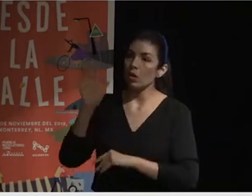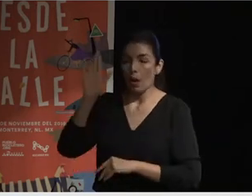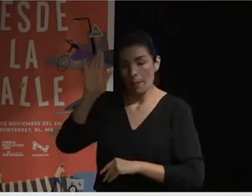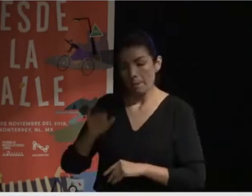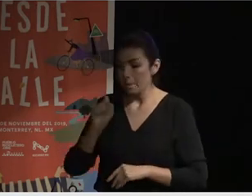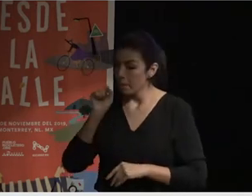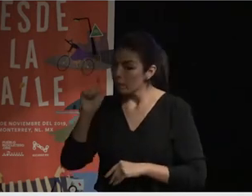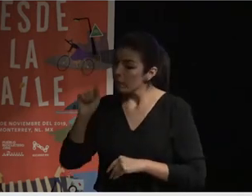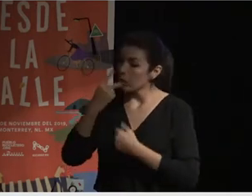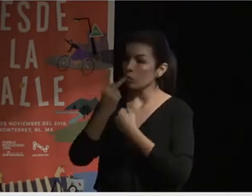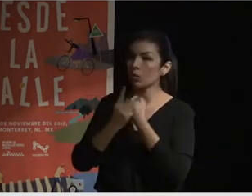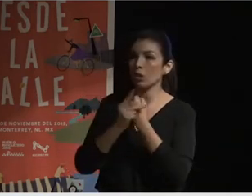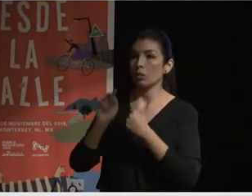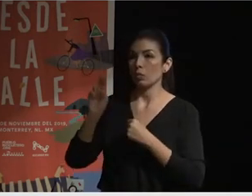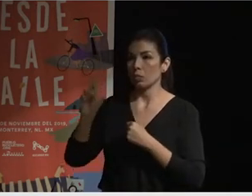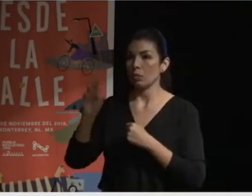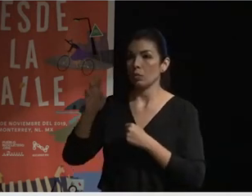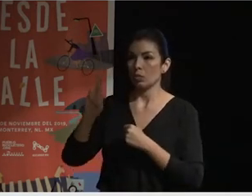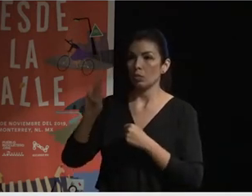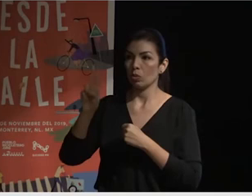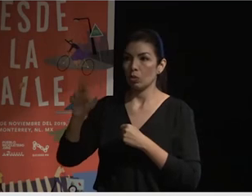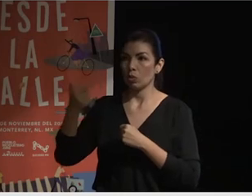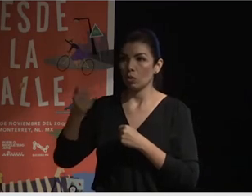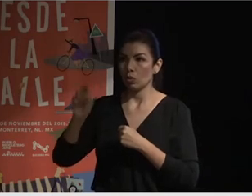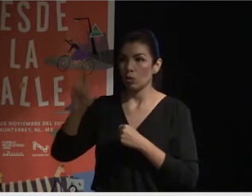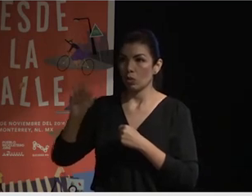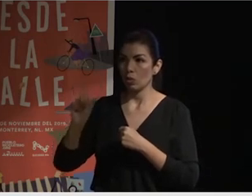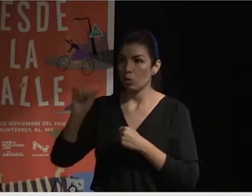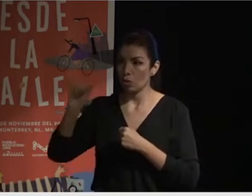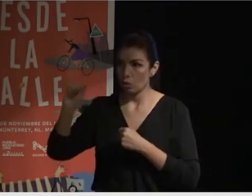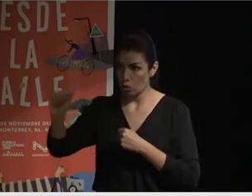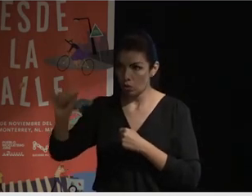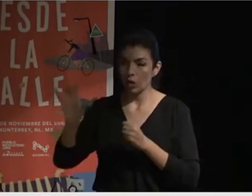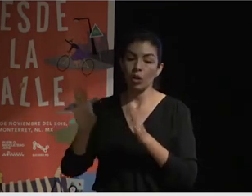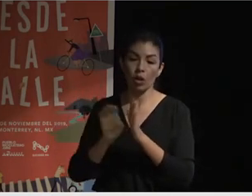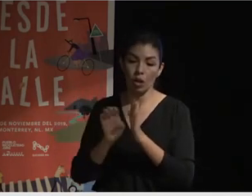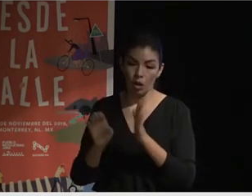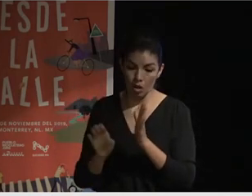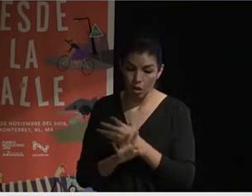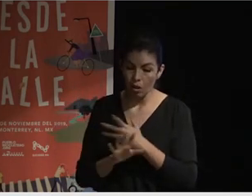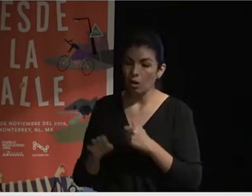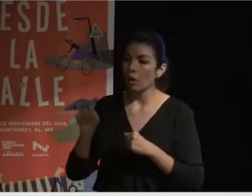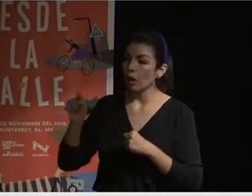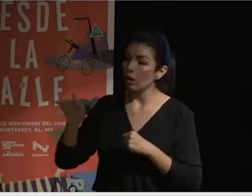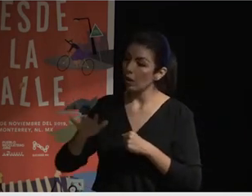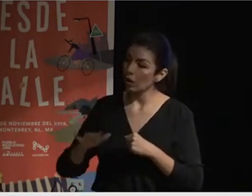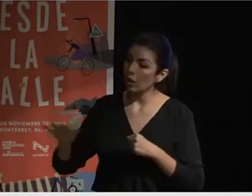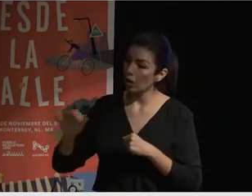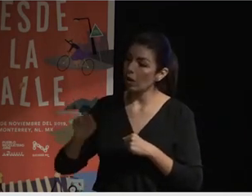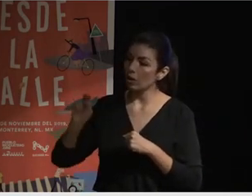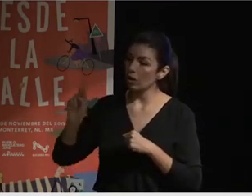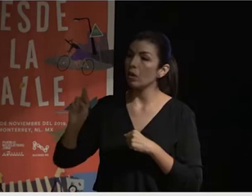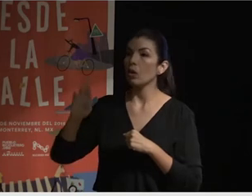en verdaderos frenos territoriales a la gentrificación, que en el Centro Histórico de Uruguay son 19 cooperativas, por ejemplo, de propiedad colectiva